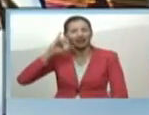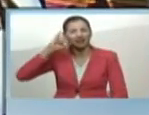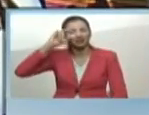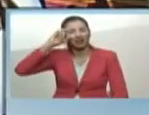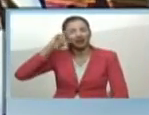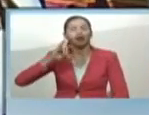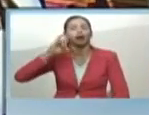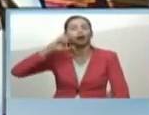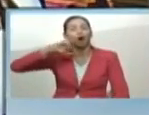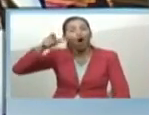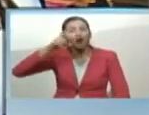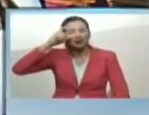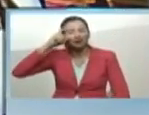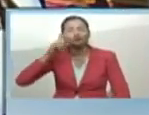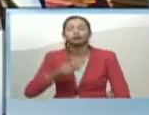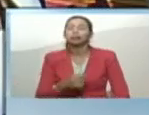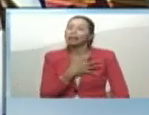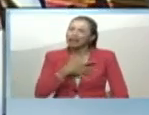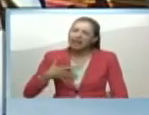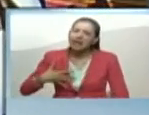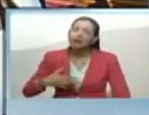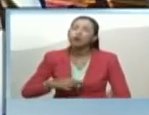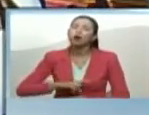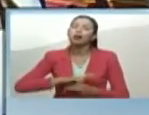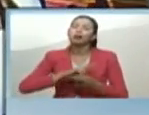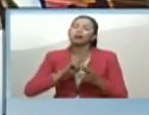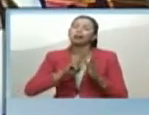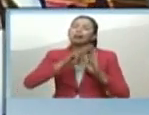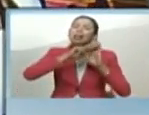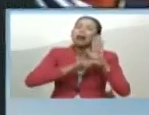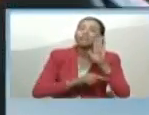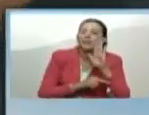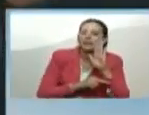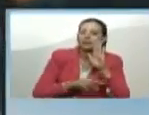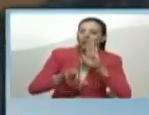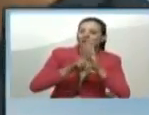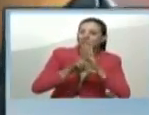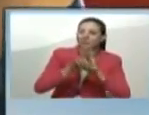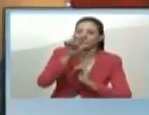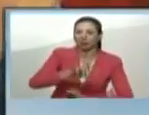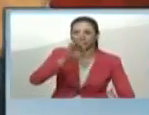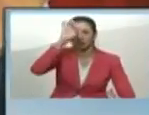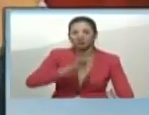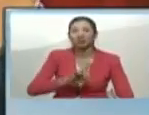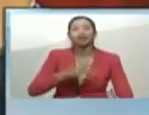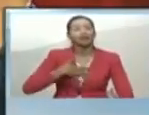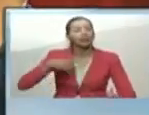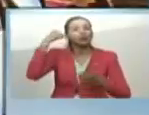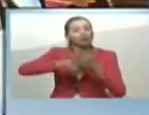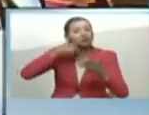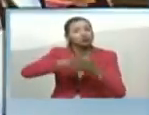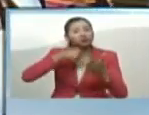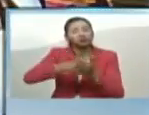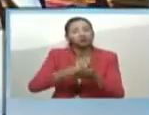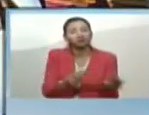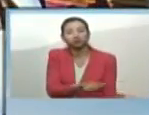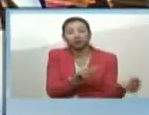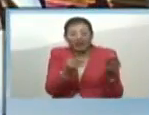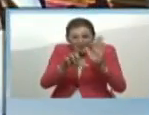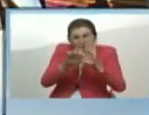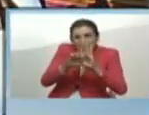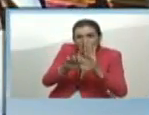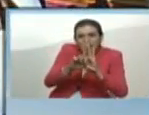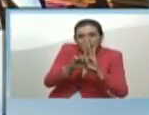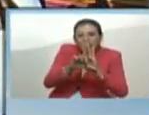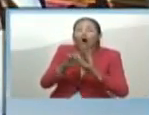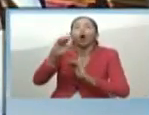es un anhelo el reglamento de la ley pero también debemos luchar para que nuestra ley sea elevada al Rango de